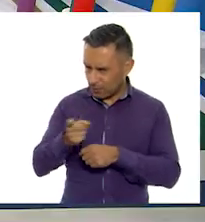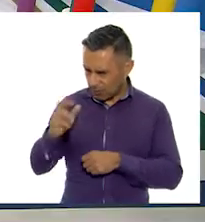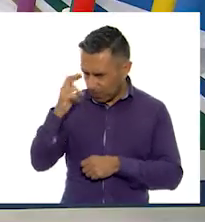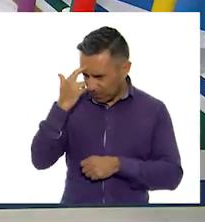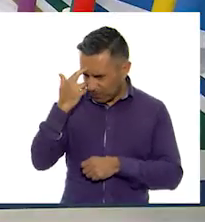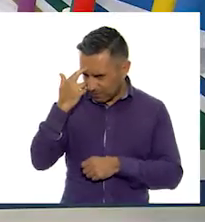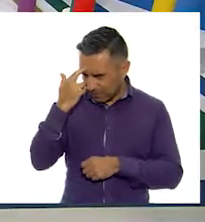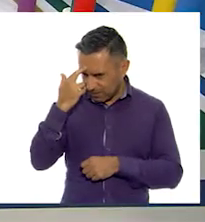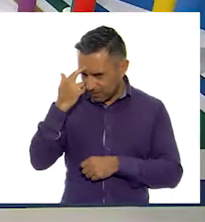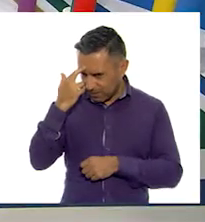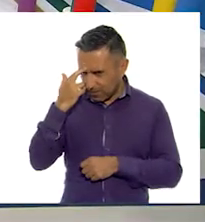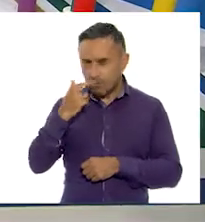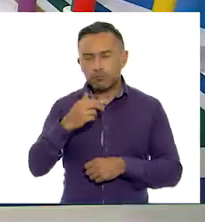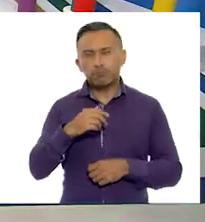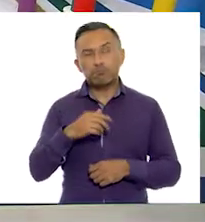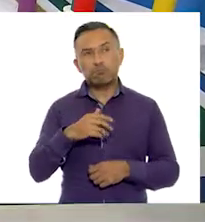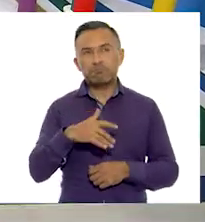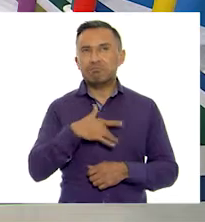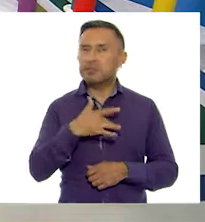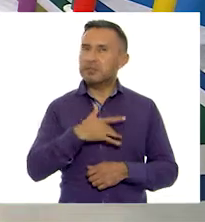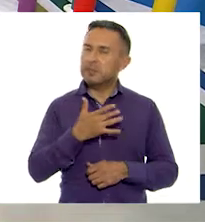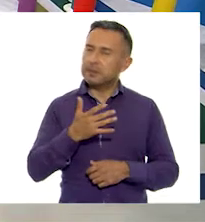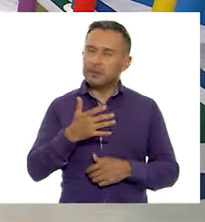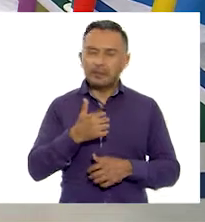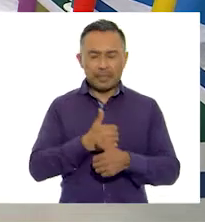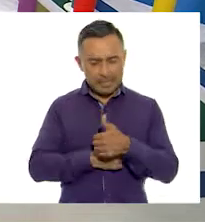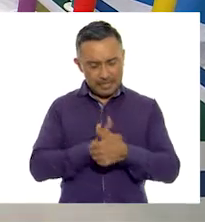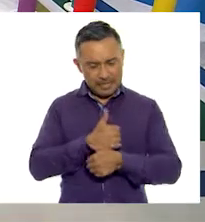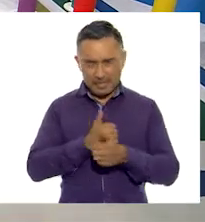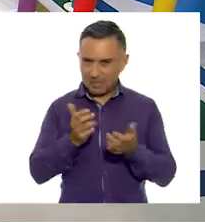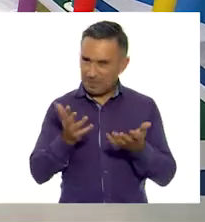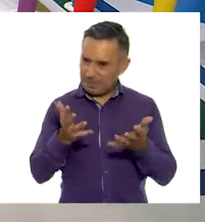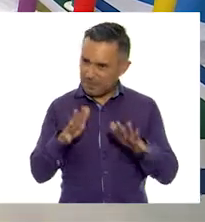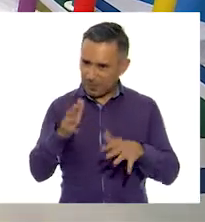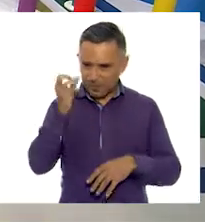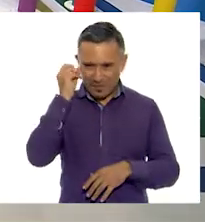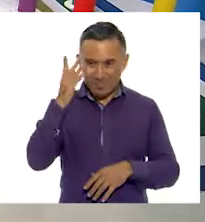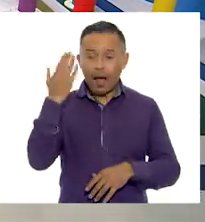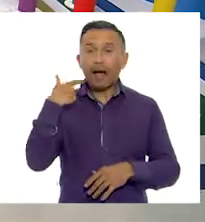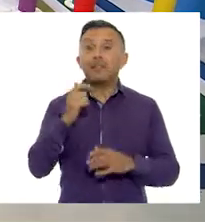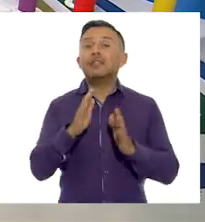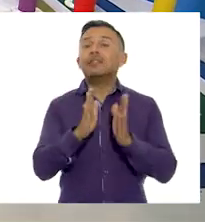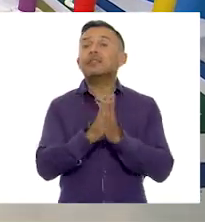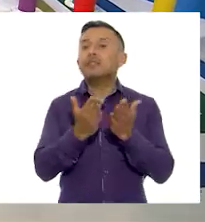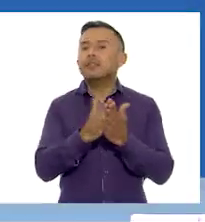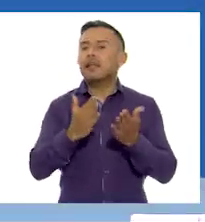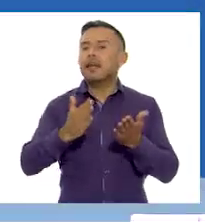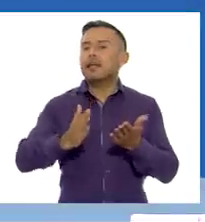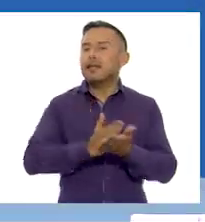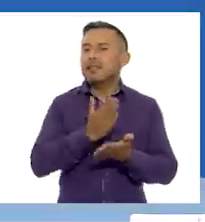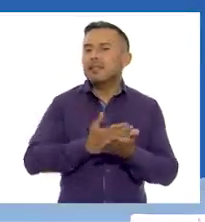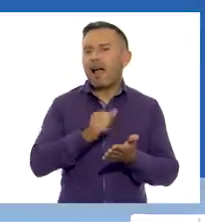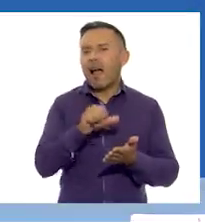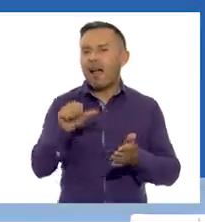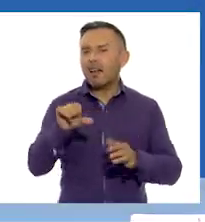hiciste? Más o menos, pues revisamos diferentes revistas científicas para niños y